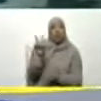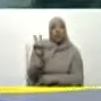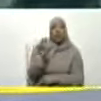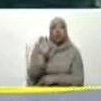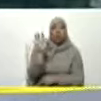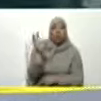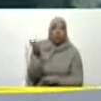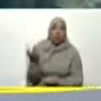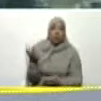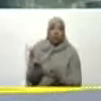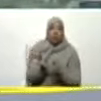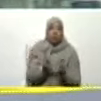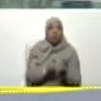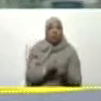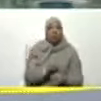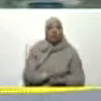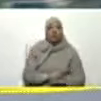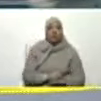La es.